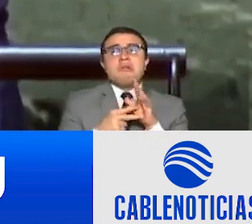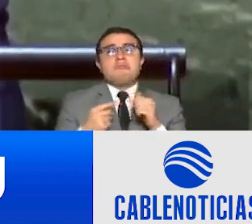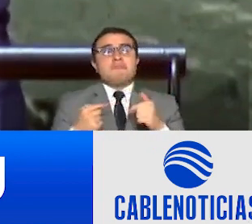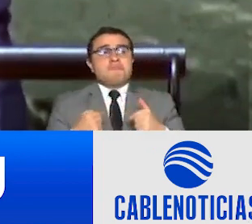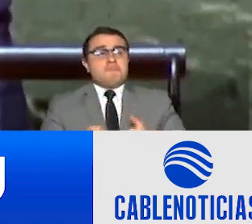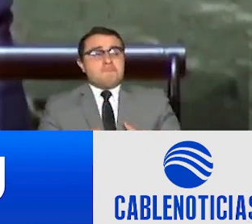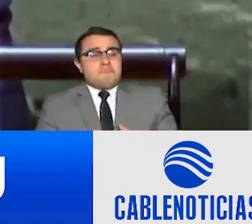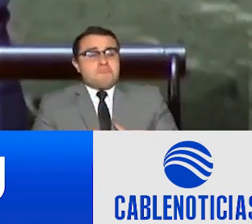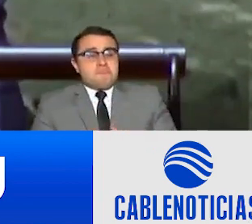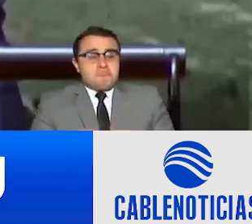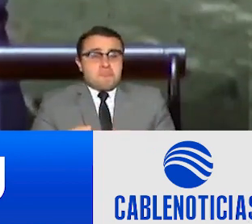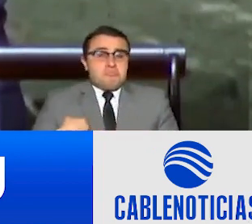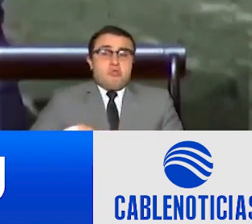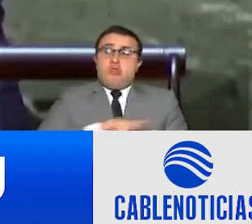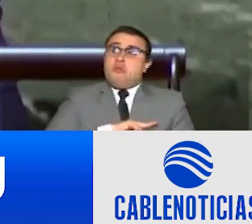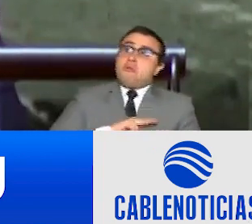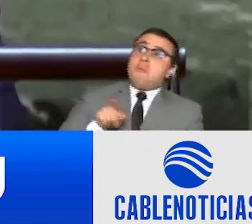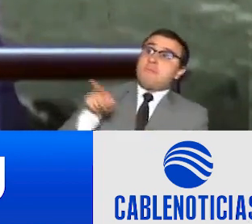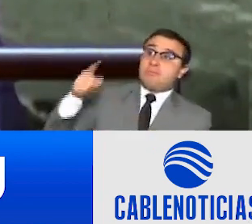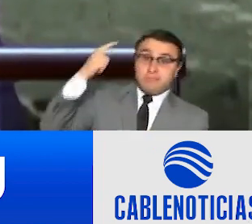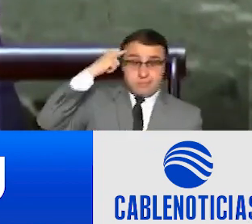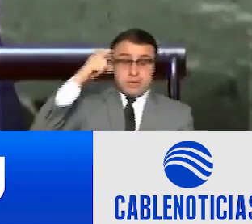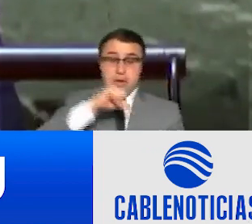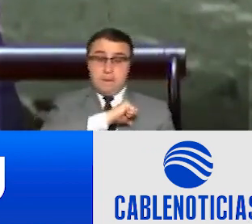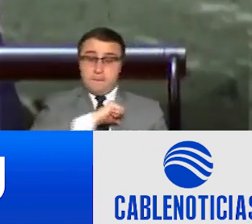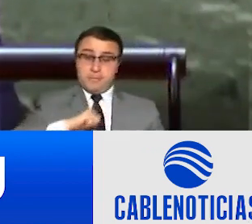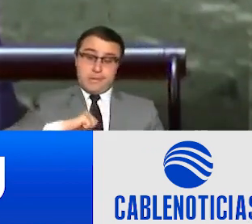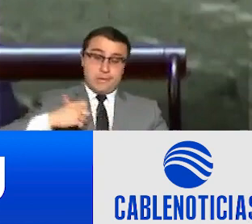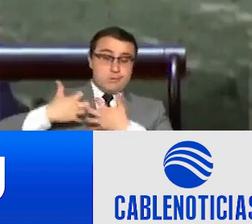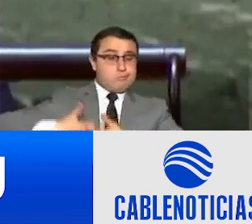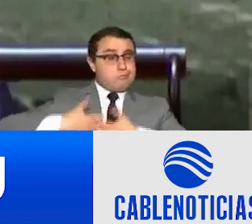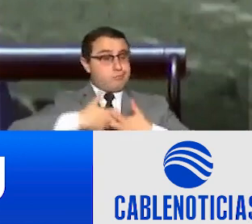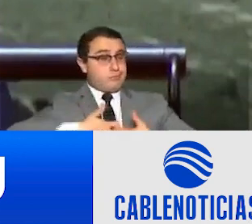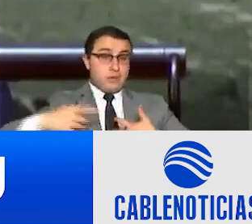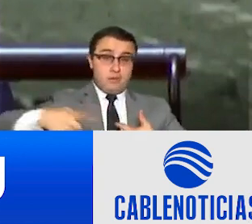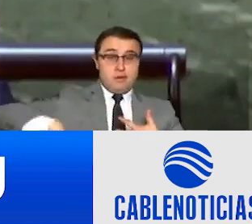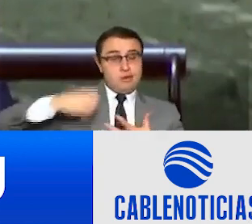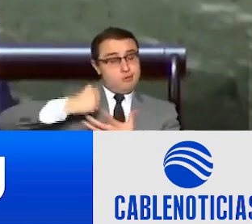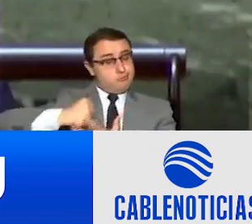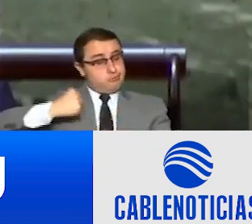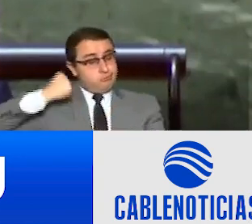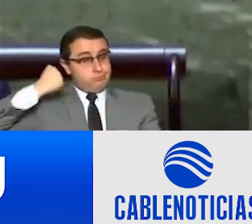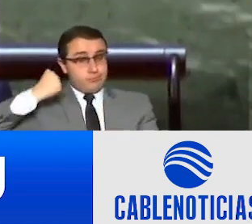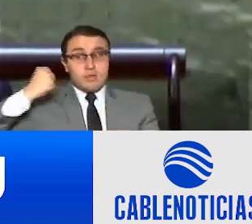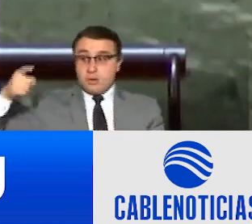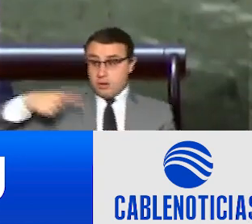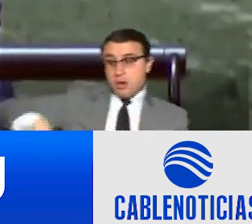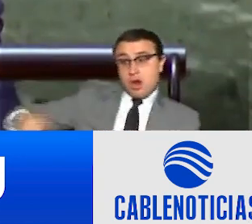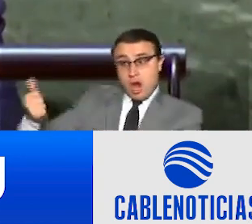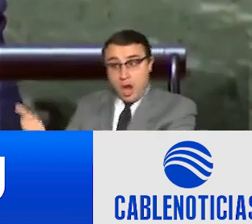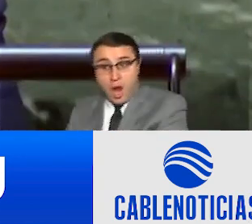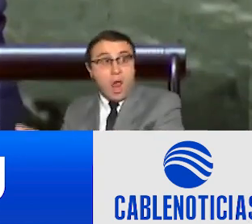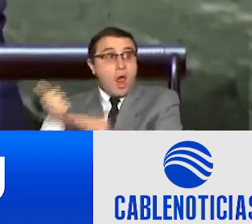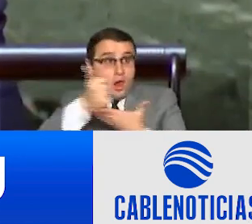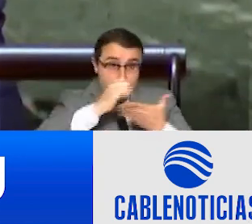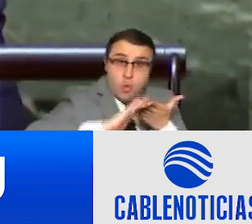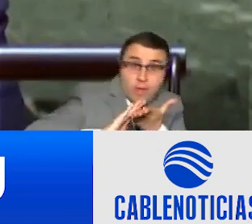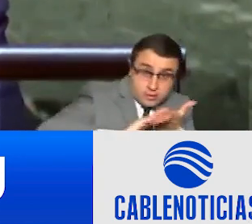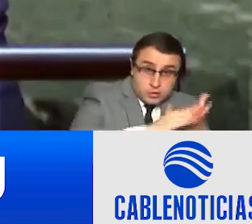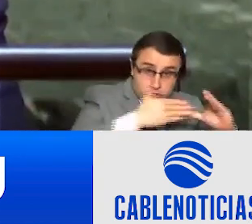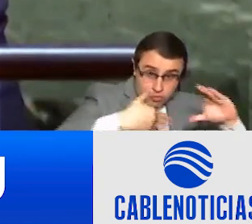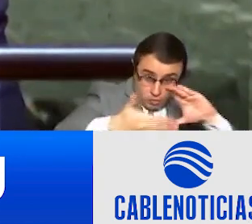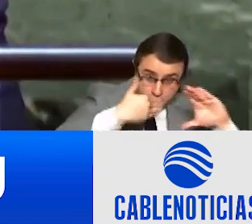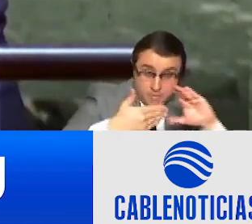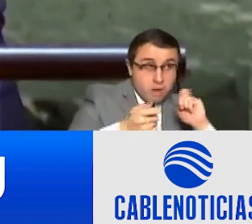mercado, del capital privado, la solución fundamental del problema de la crisis